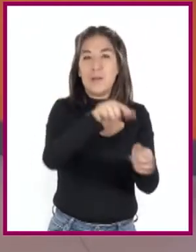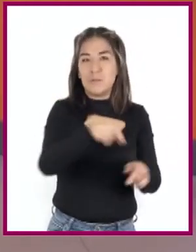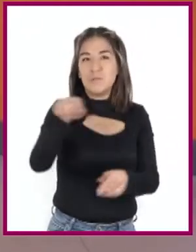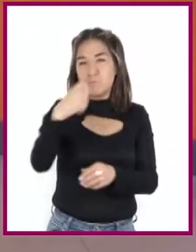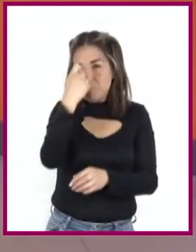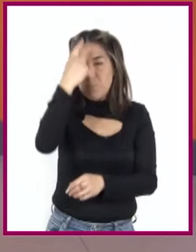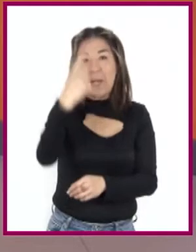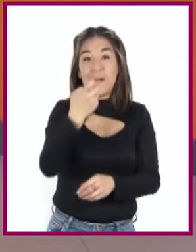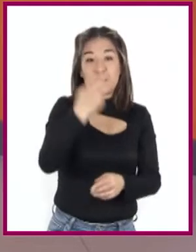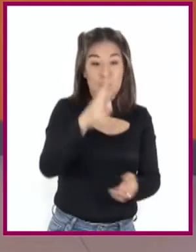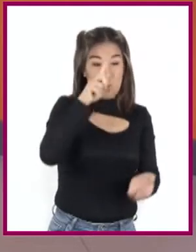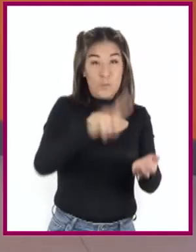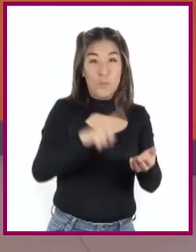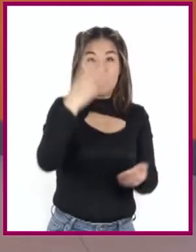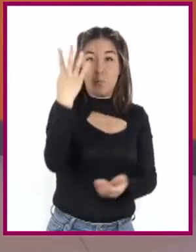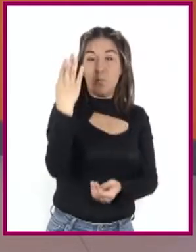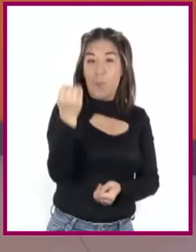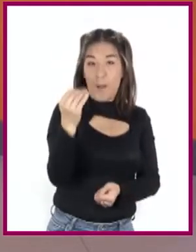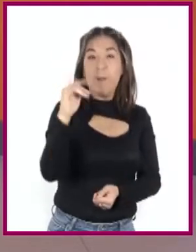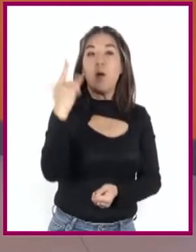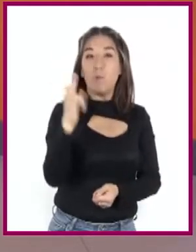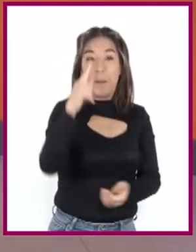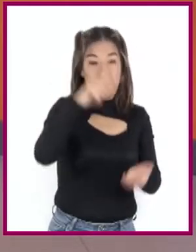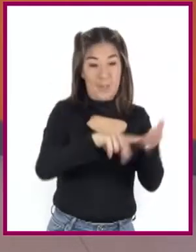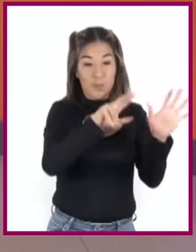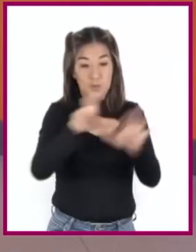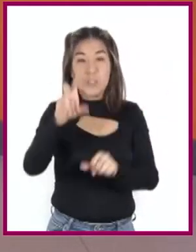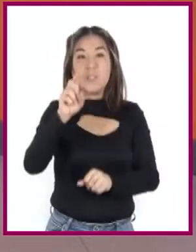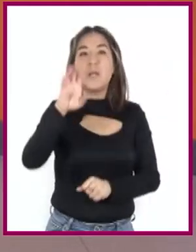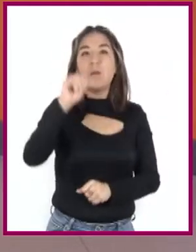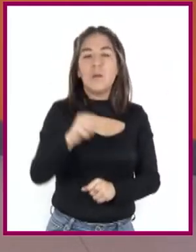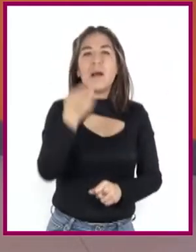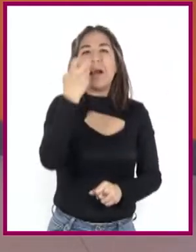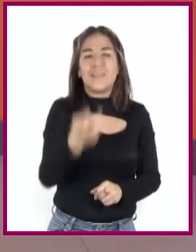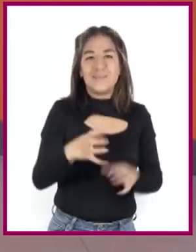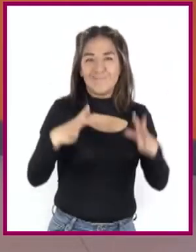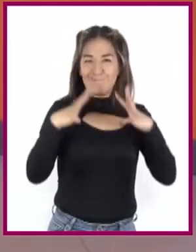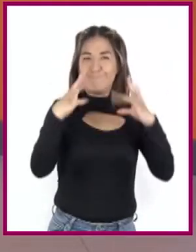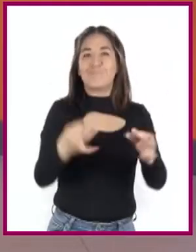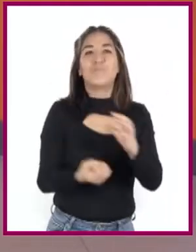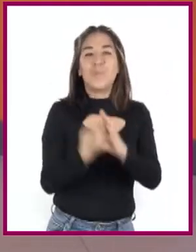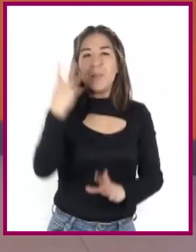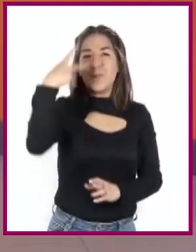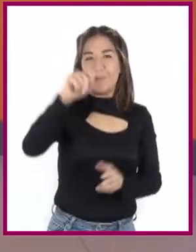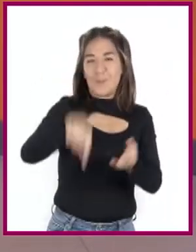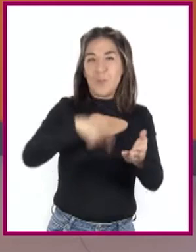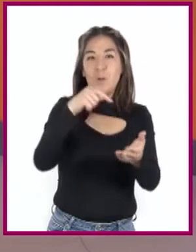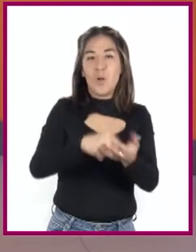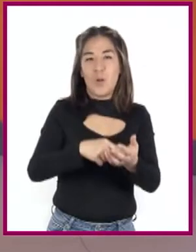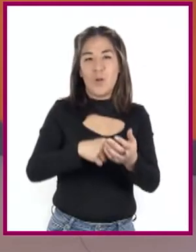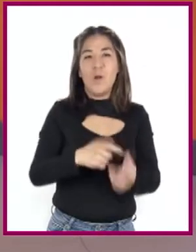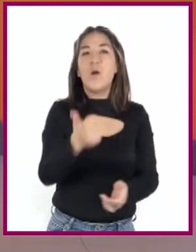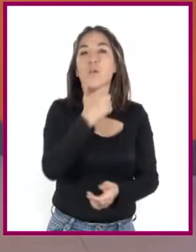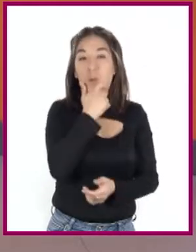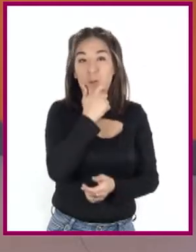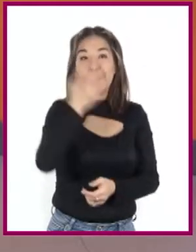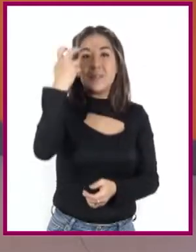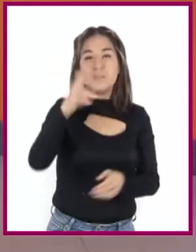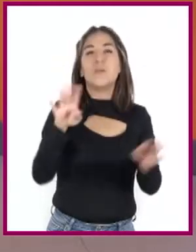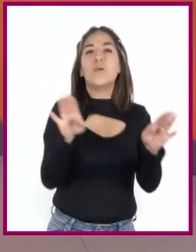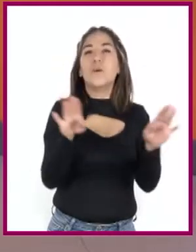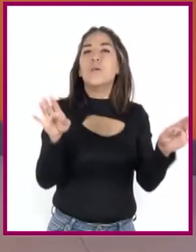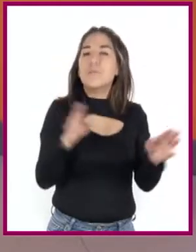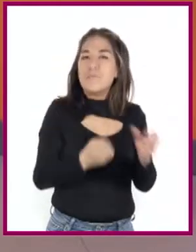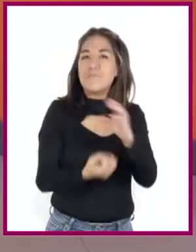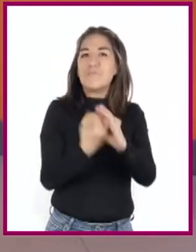de 1839 cuando empezó a funcionar su invento entre la estación de Paddington en Londres y la de West Drayton,